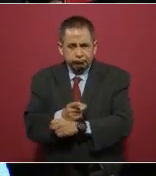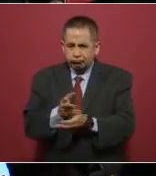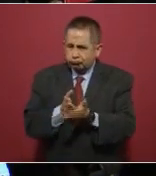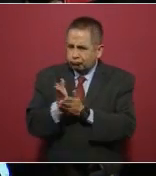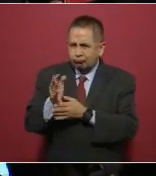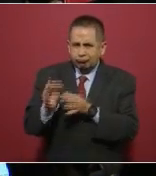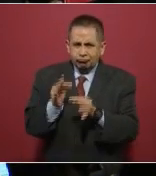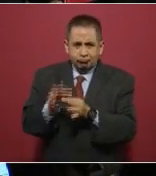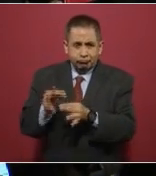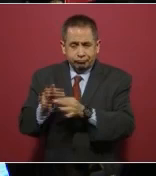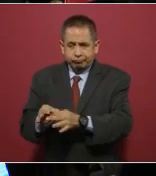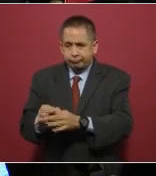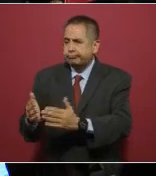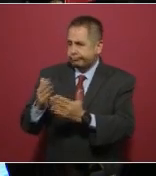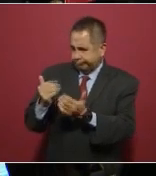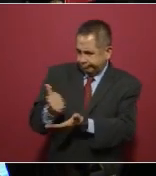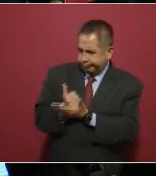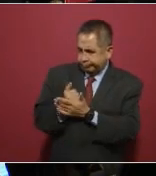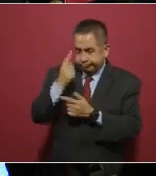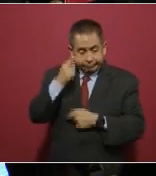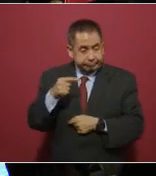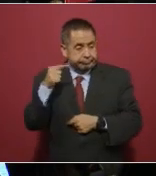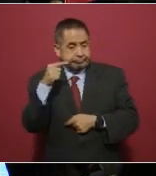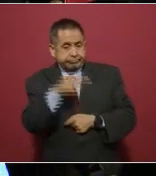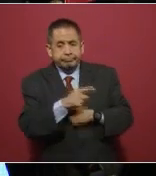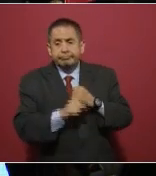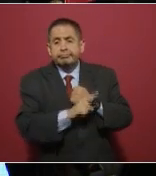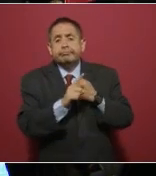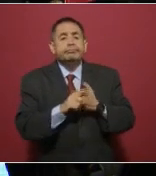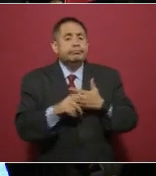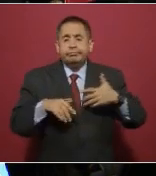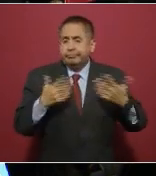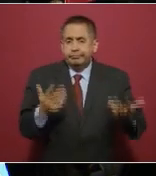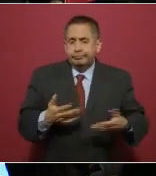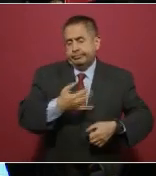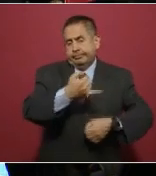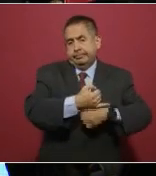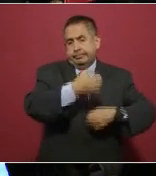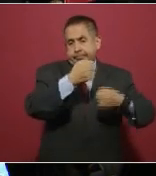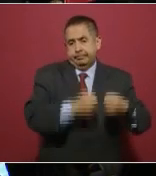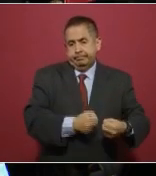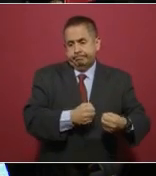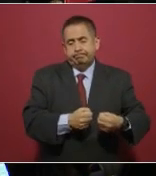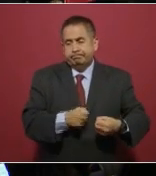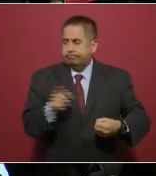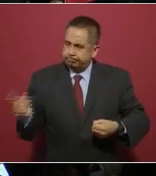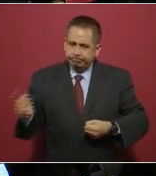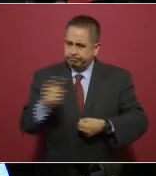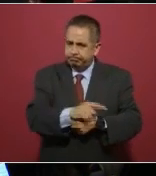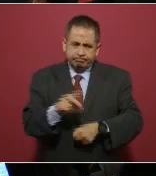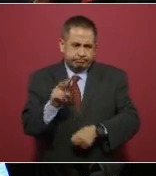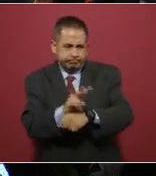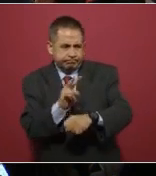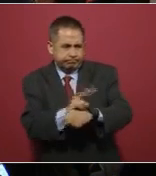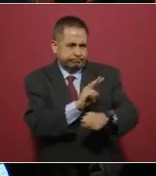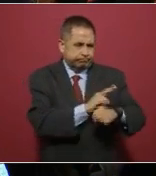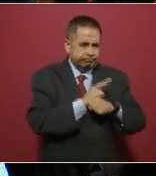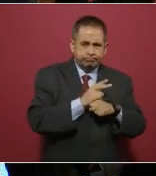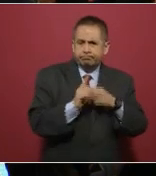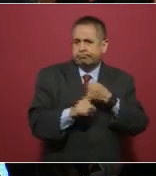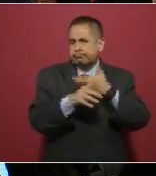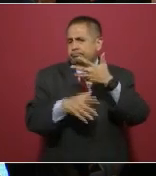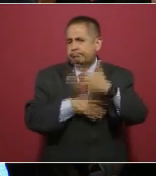honestidad para enfrentar el principal problema que tenemos en el país, que es el de la inseguridad y el de la